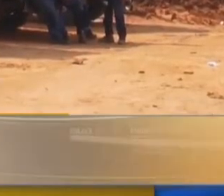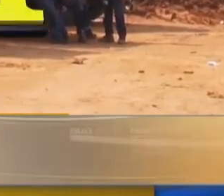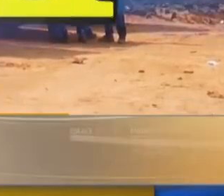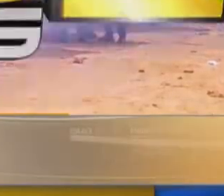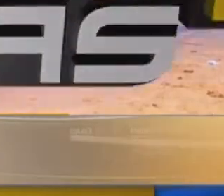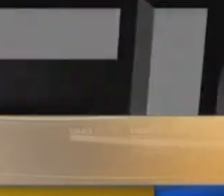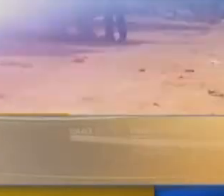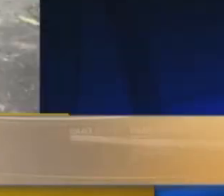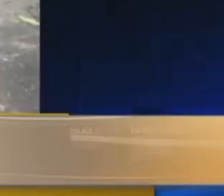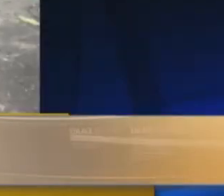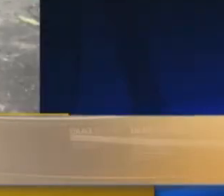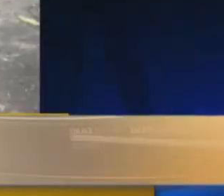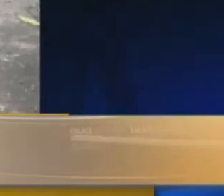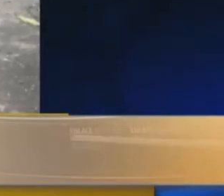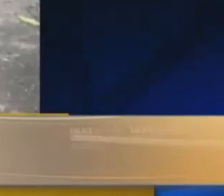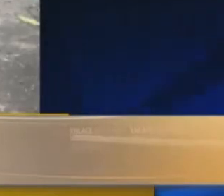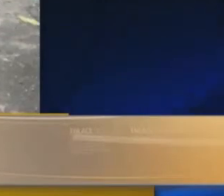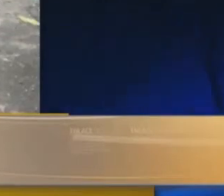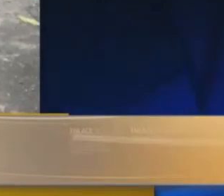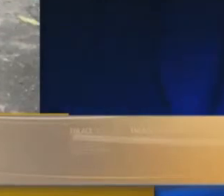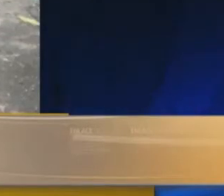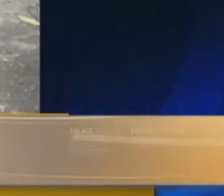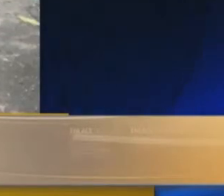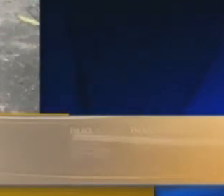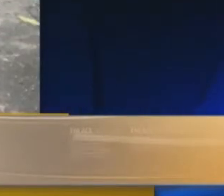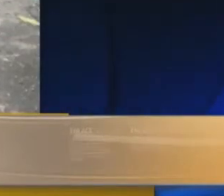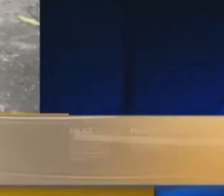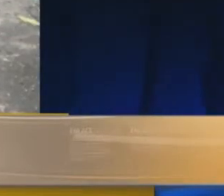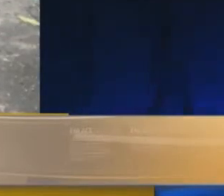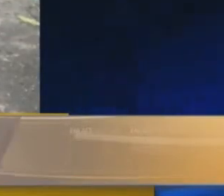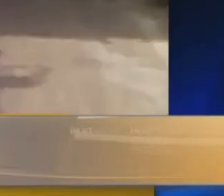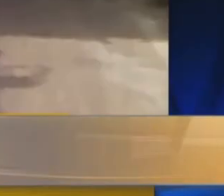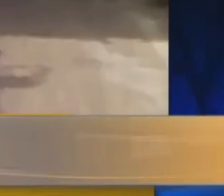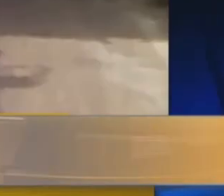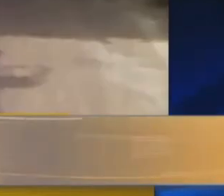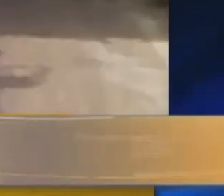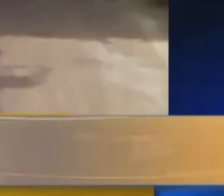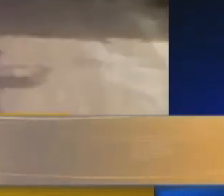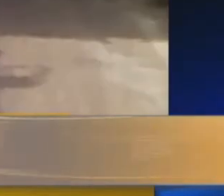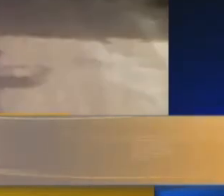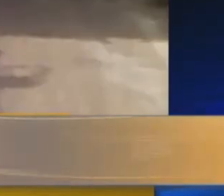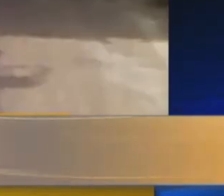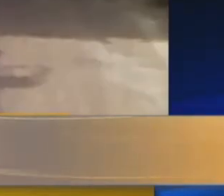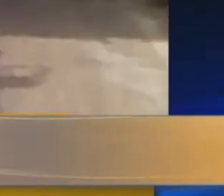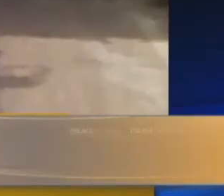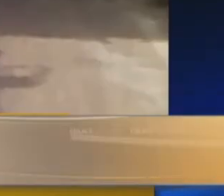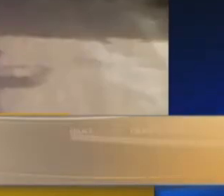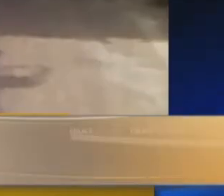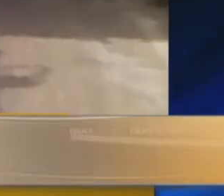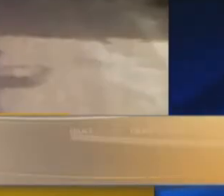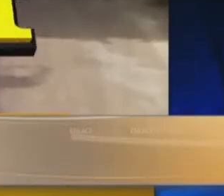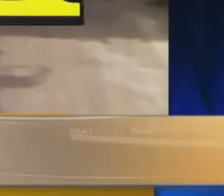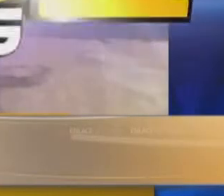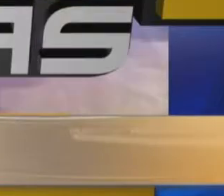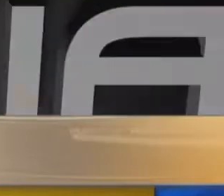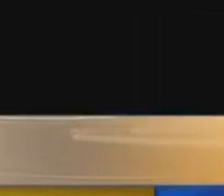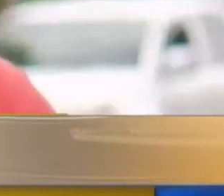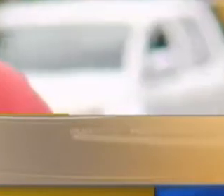viernes próximo. En la sección Reportero Ciudadano, conozca sobre nuevas denuncias de la comunidad por falta de civismo en algunos sectores de la